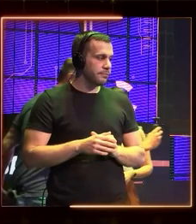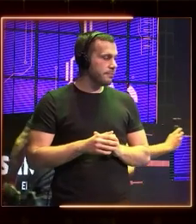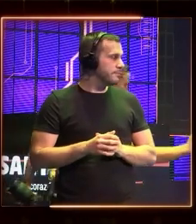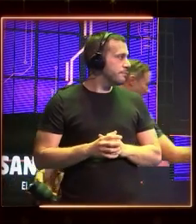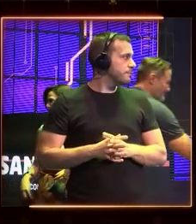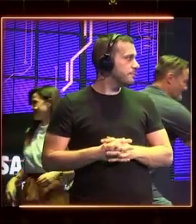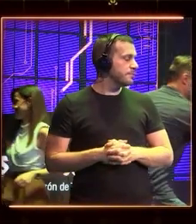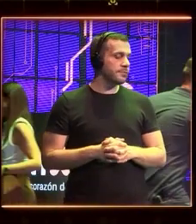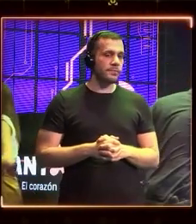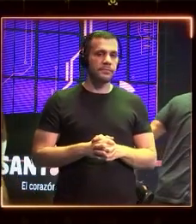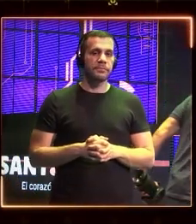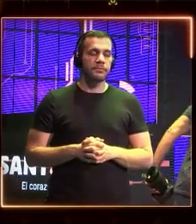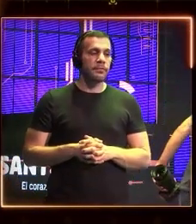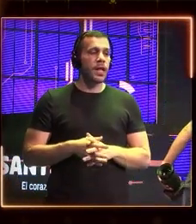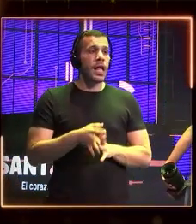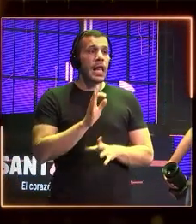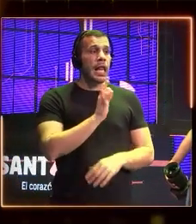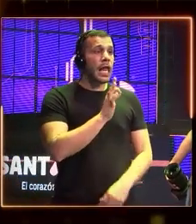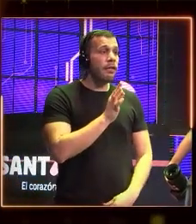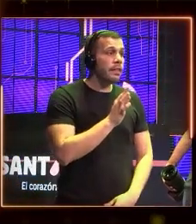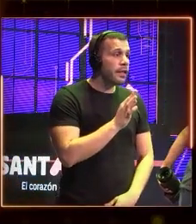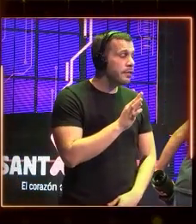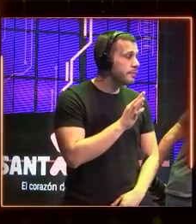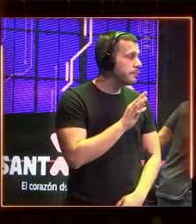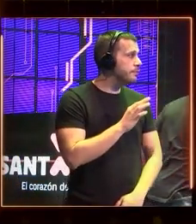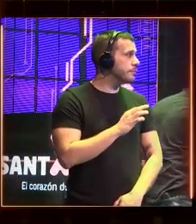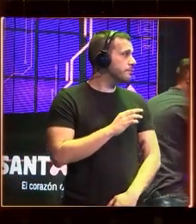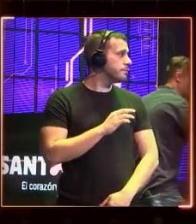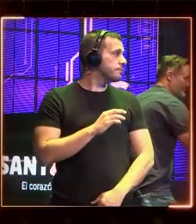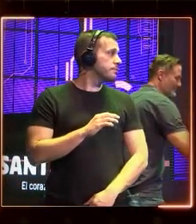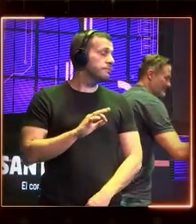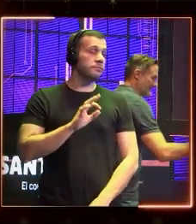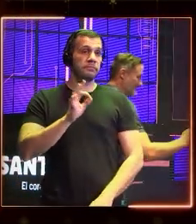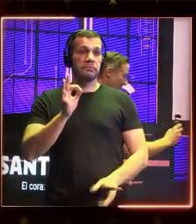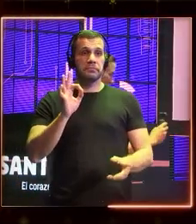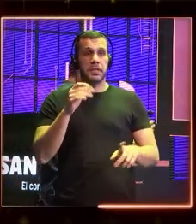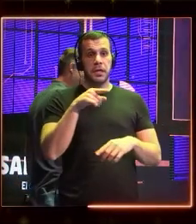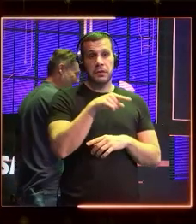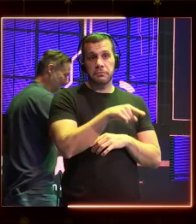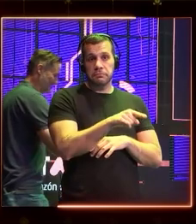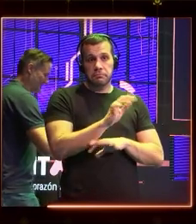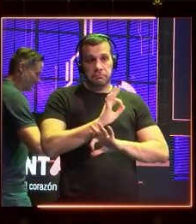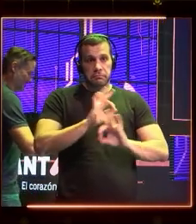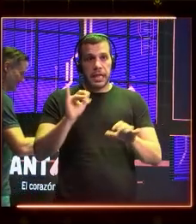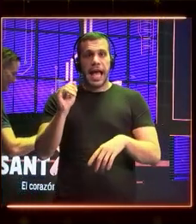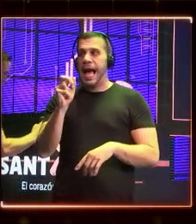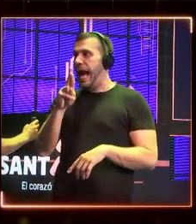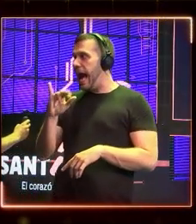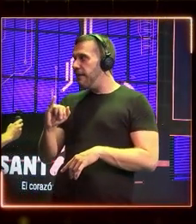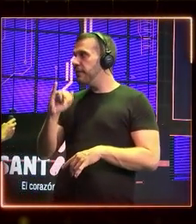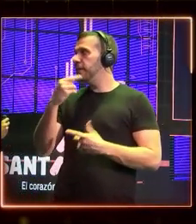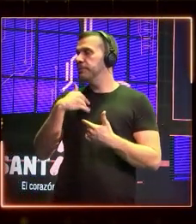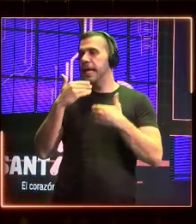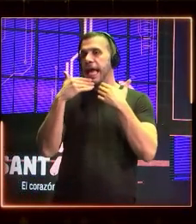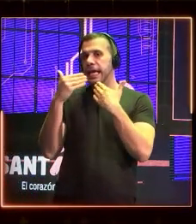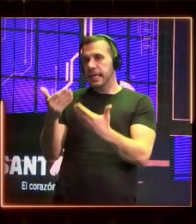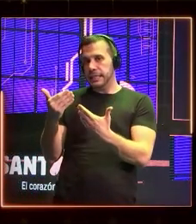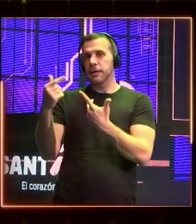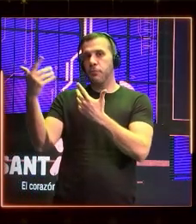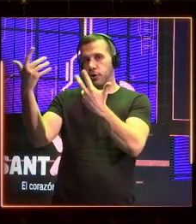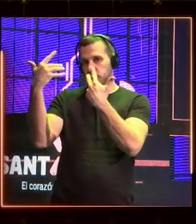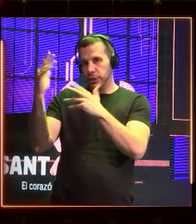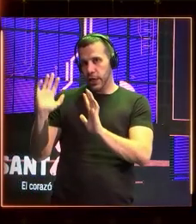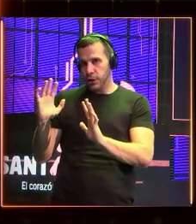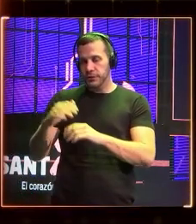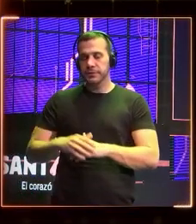aplauso la verdad me lo ha puesto a huevo Javi Gracias por el por el